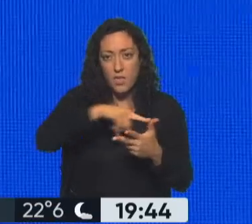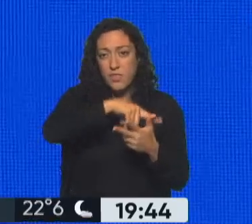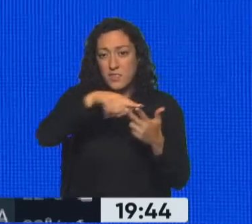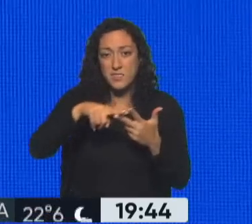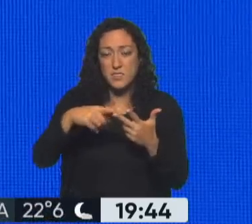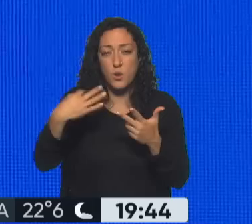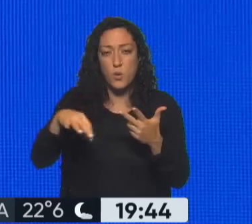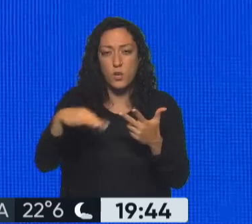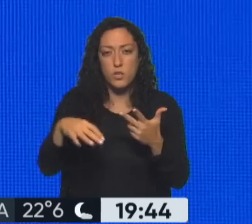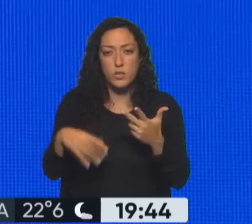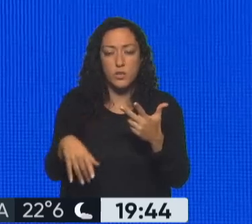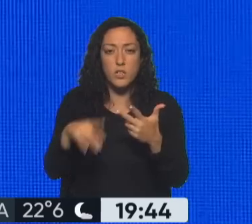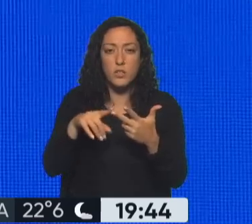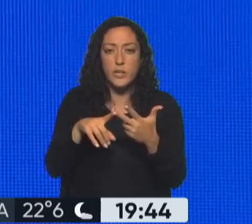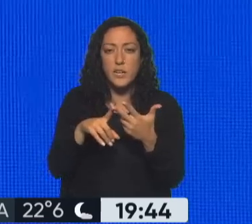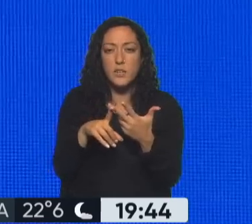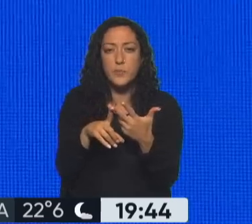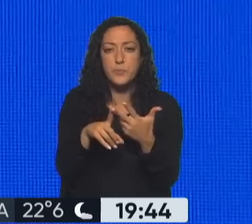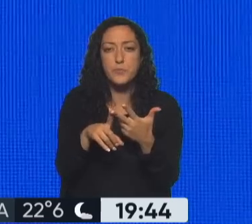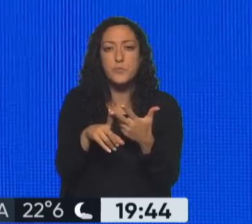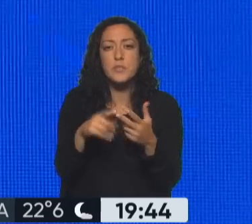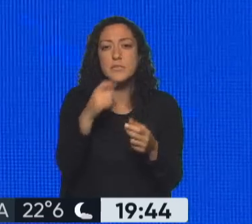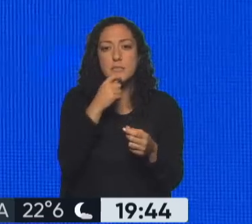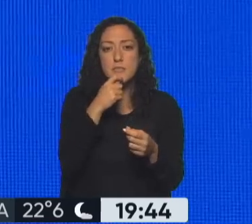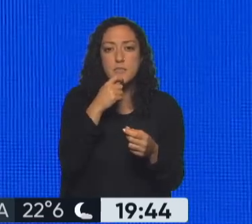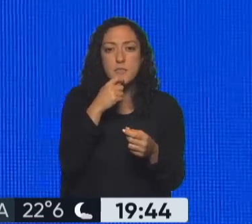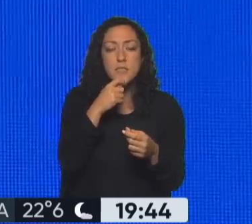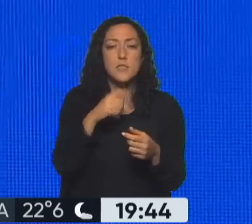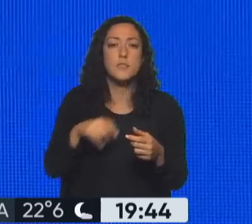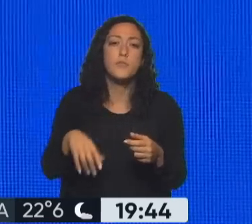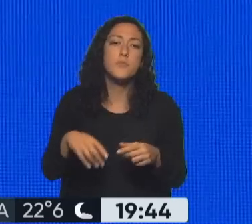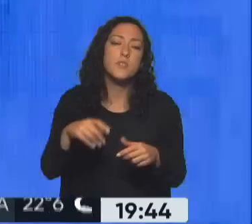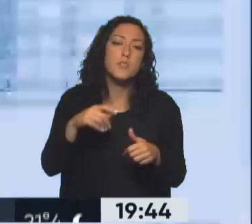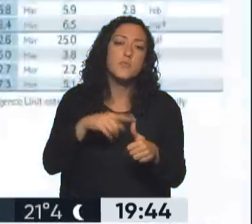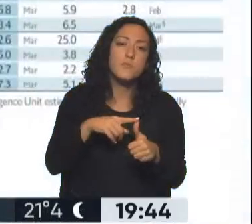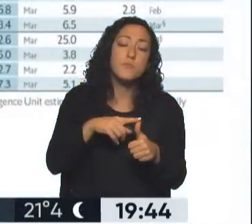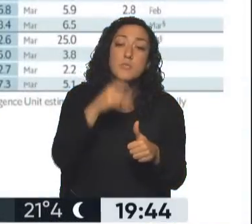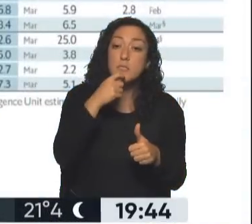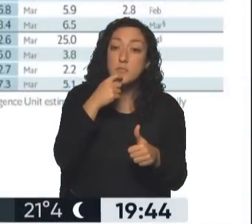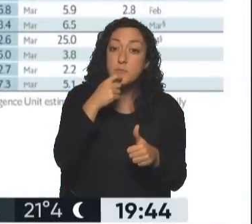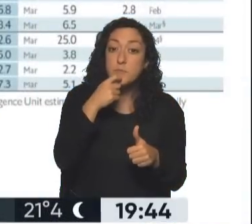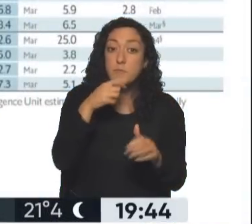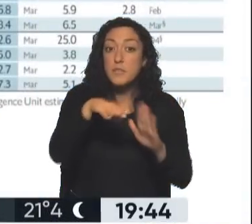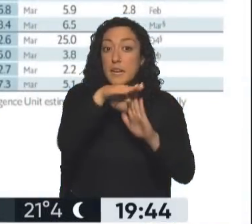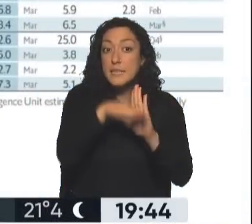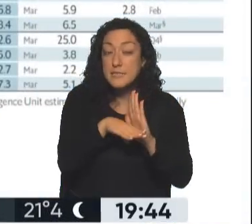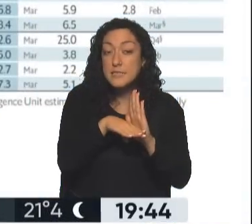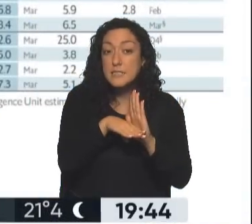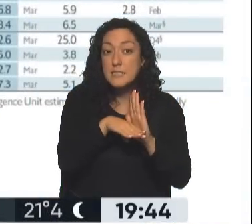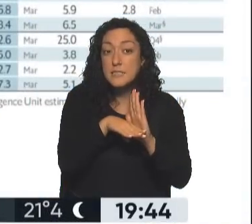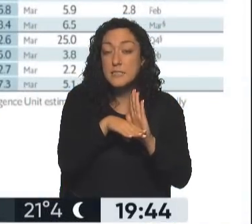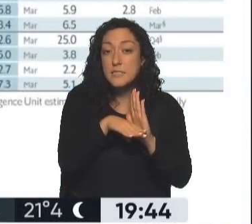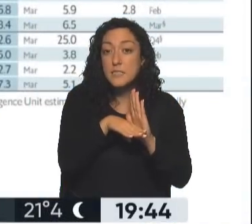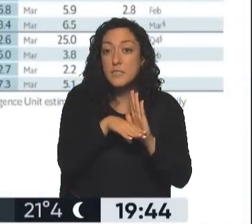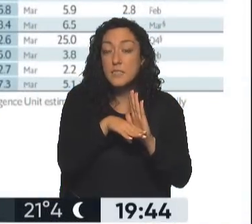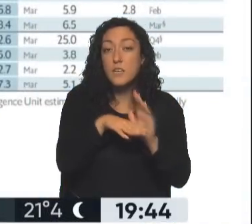todos tienen déficit. Pero si uno va a la otra imagen y ve también enlistada la inflación,